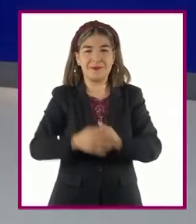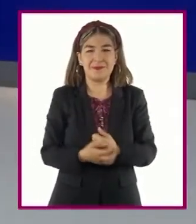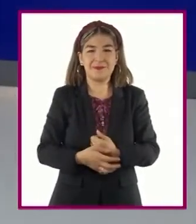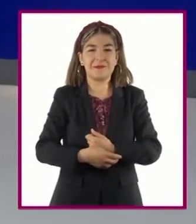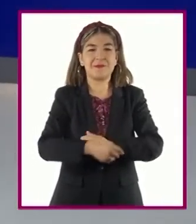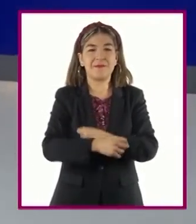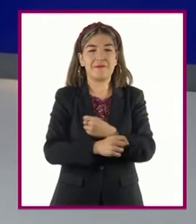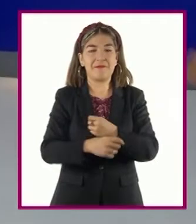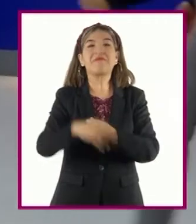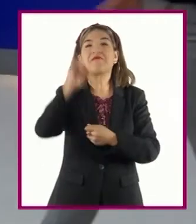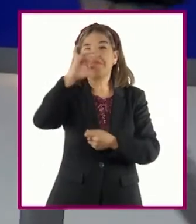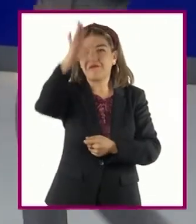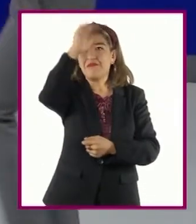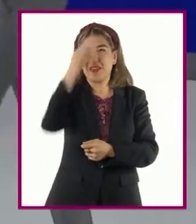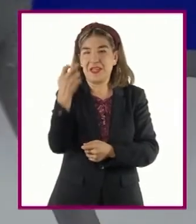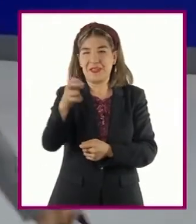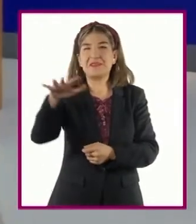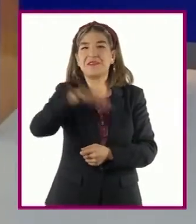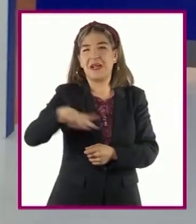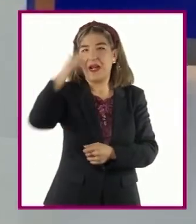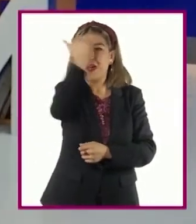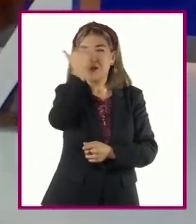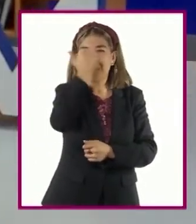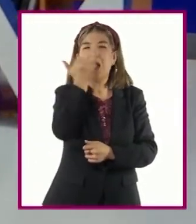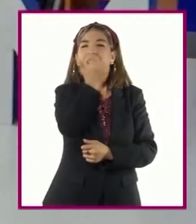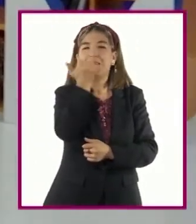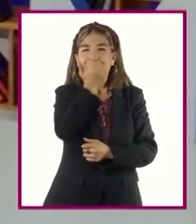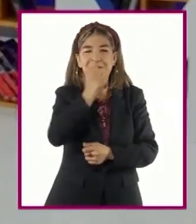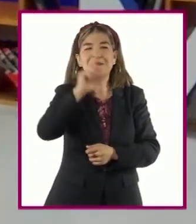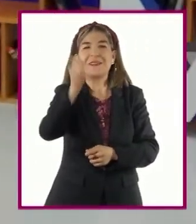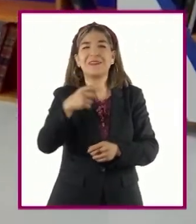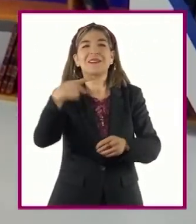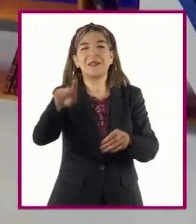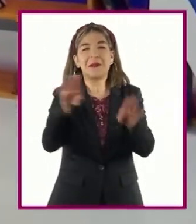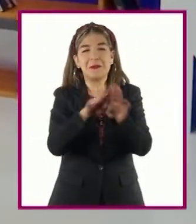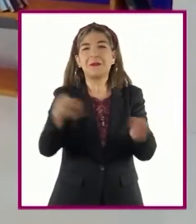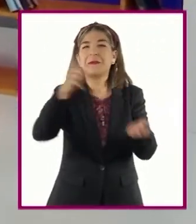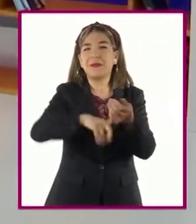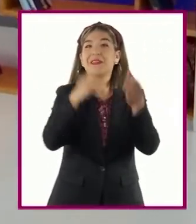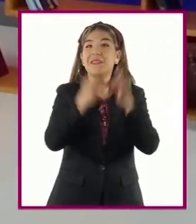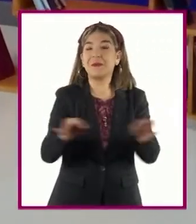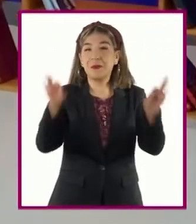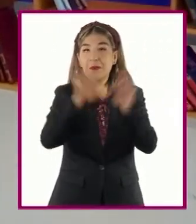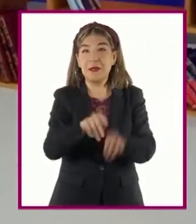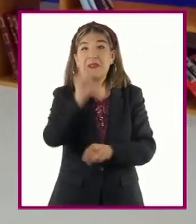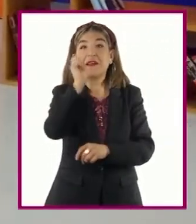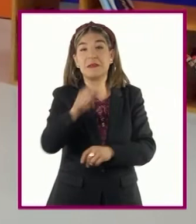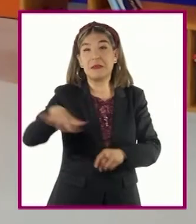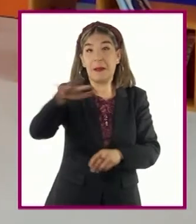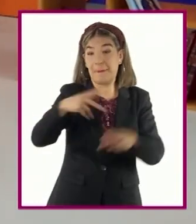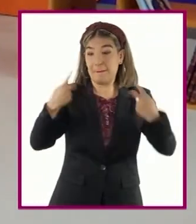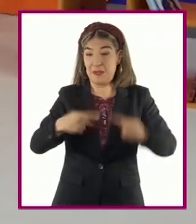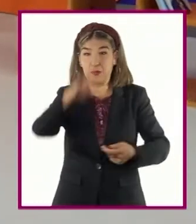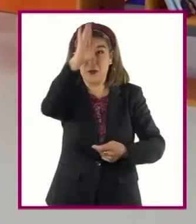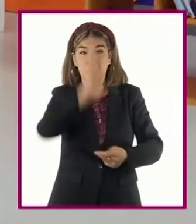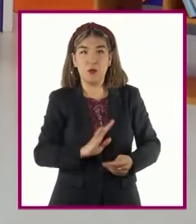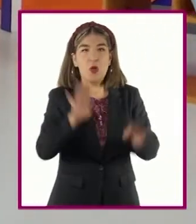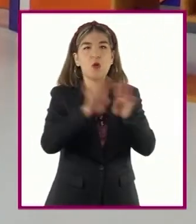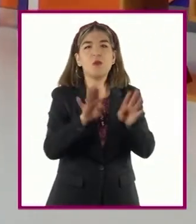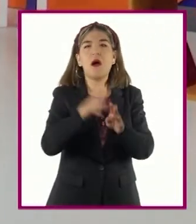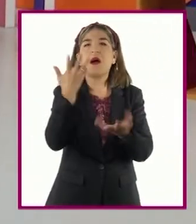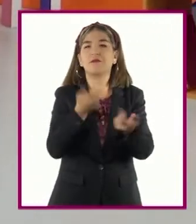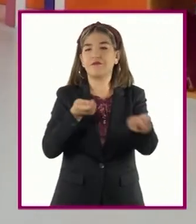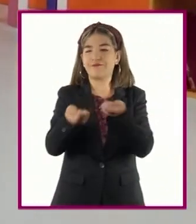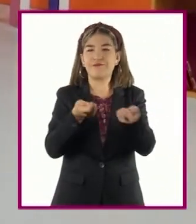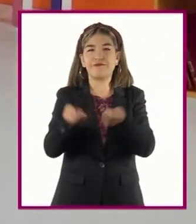Concuerdo con las y los alumnos. El papel del moderador es fundamental, ya que es la persona que dirige y en ella